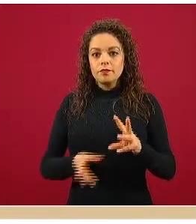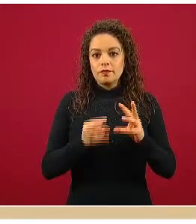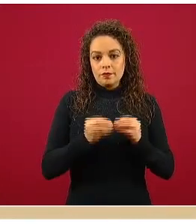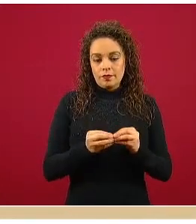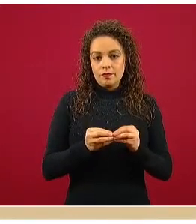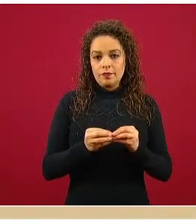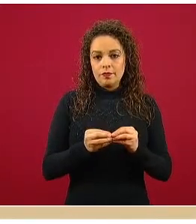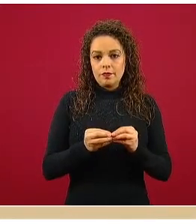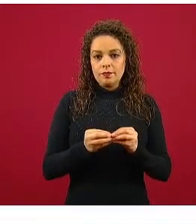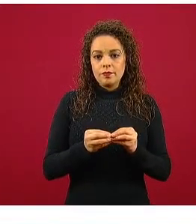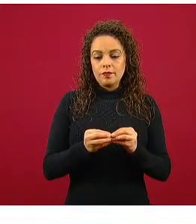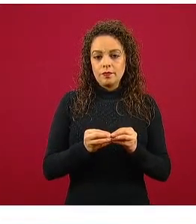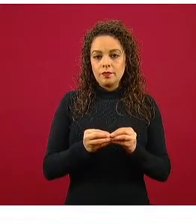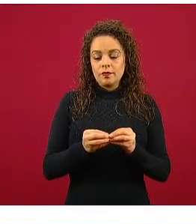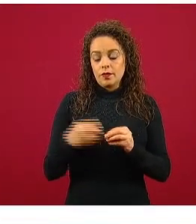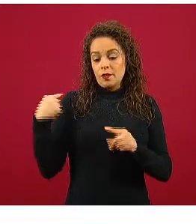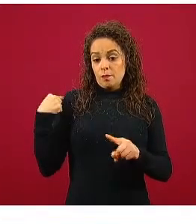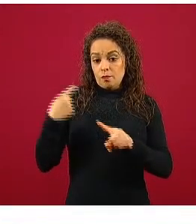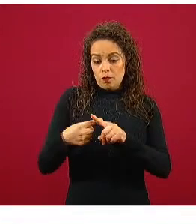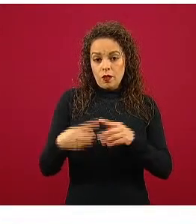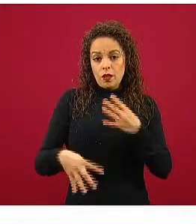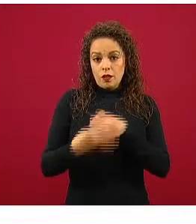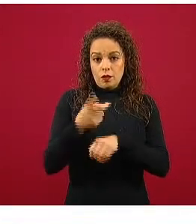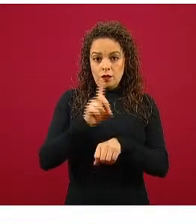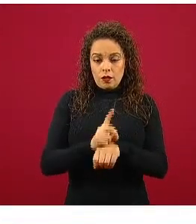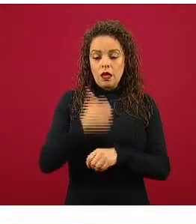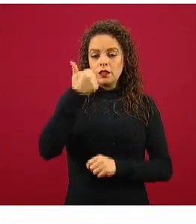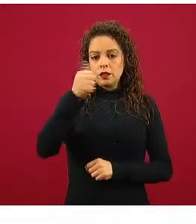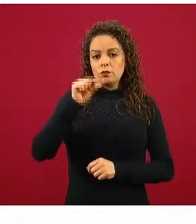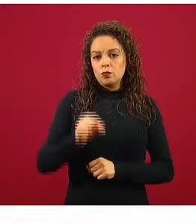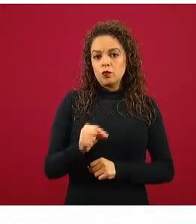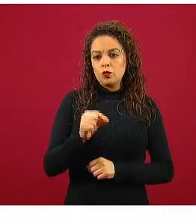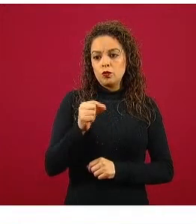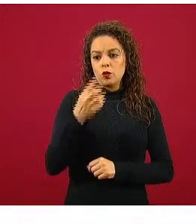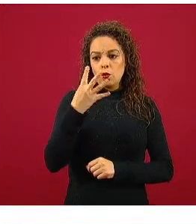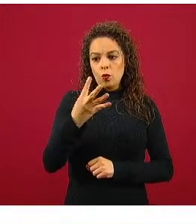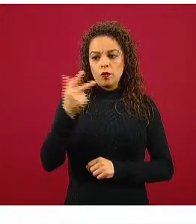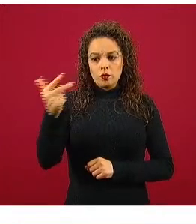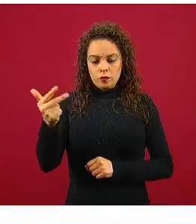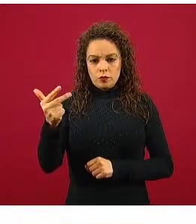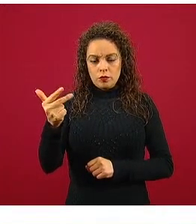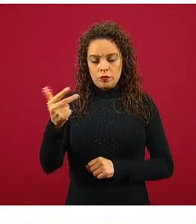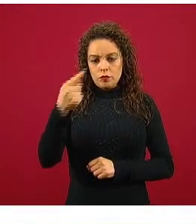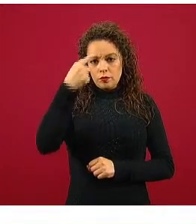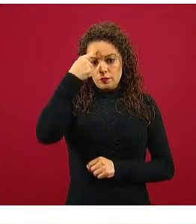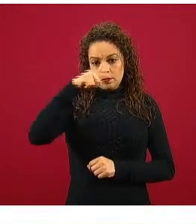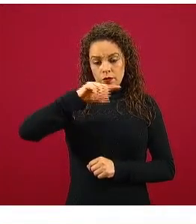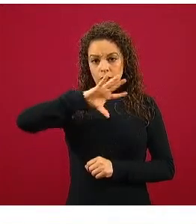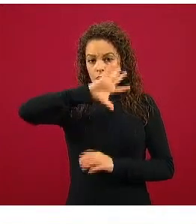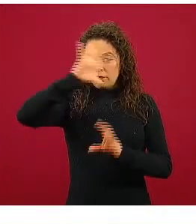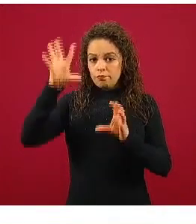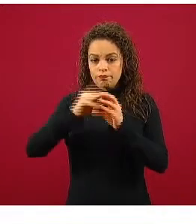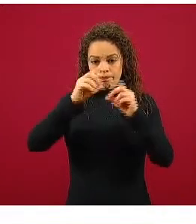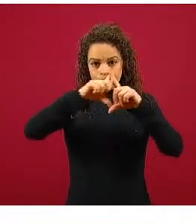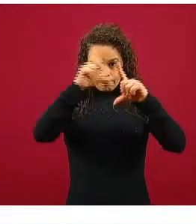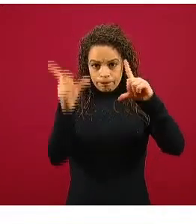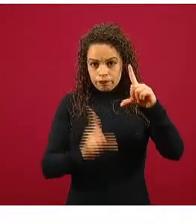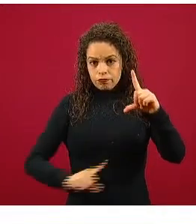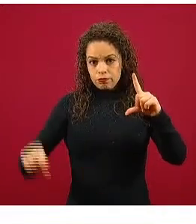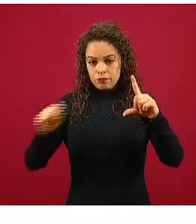tenemos de los casos en los últimos 14 días, 6.48 para todo el país, y vemos también cómo